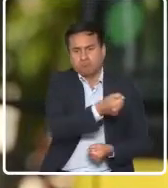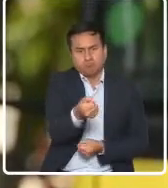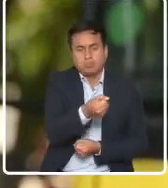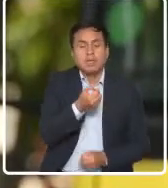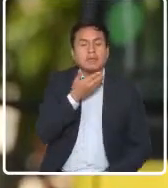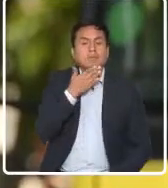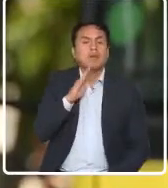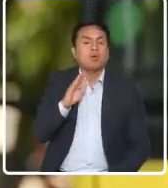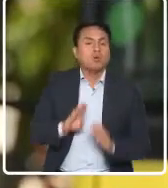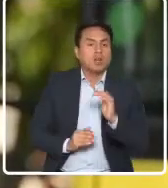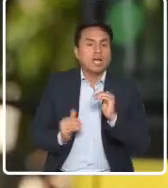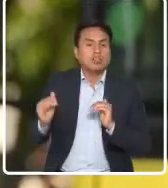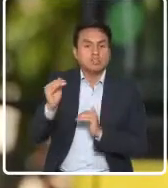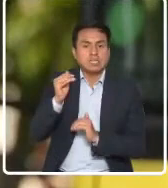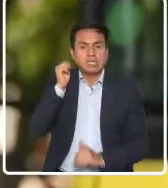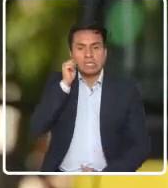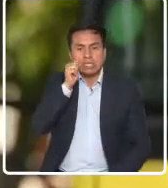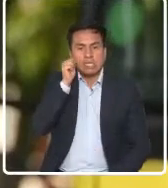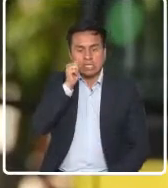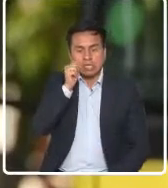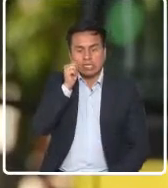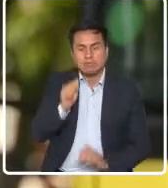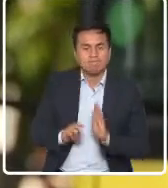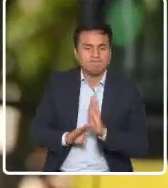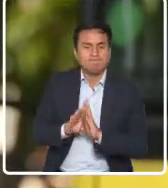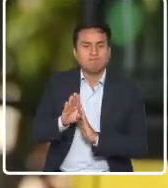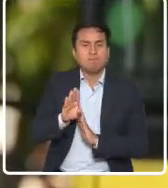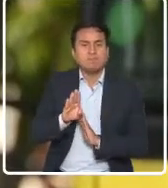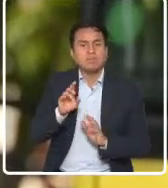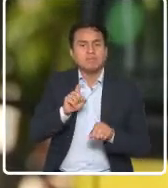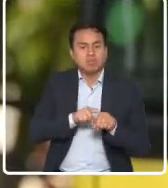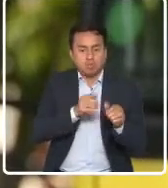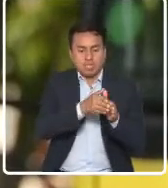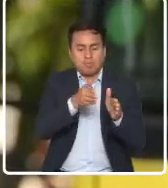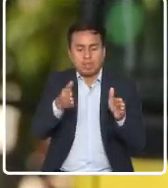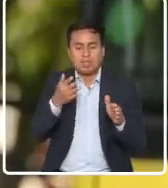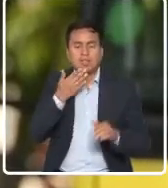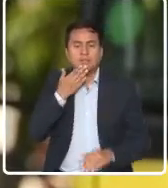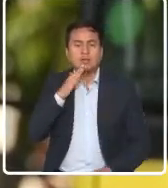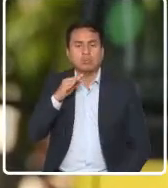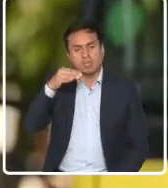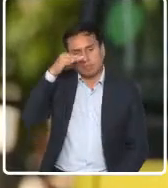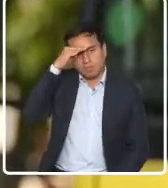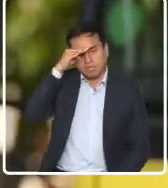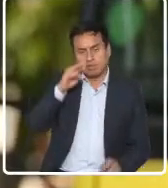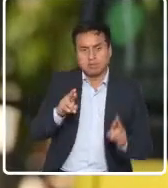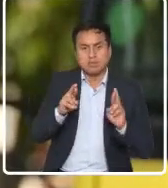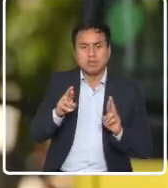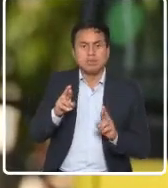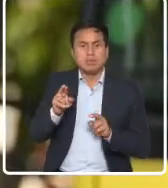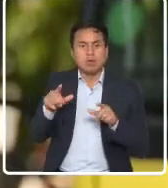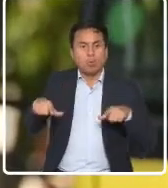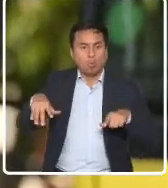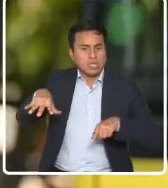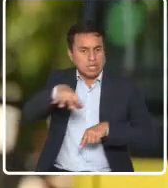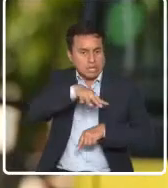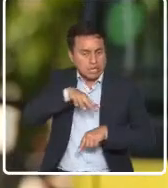seguir mejorándose día tras día, y espero que esta temporada sea la mejor experiencia para nuestra